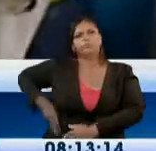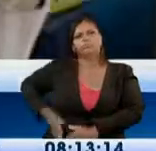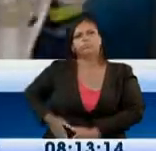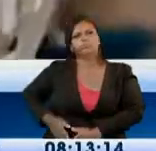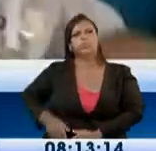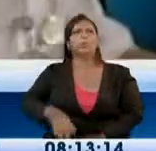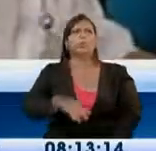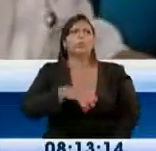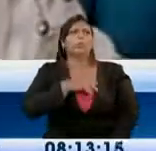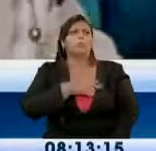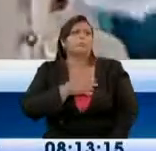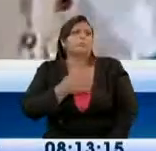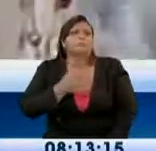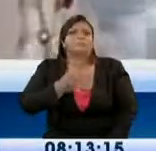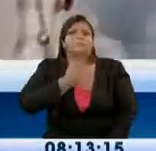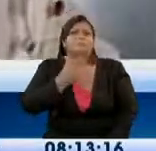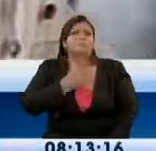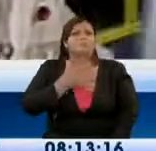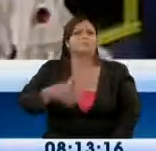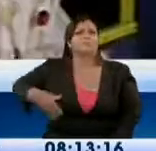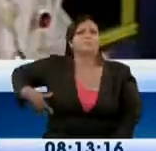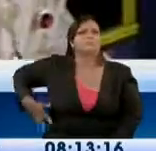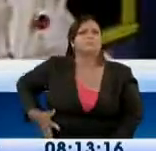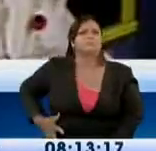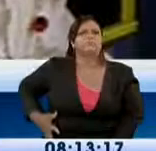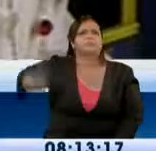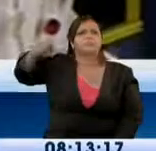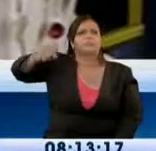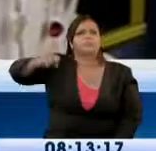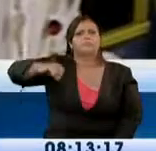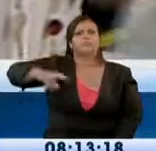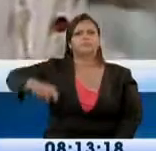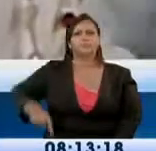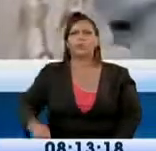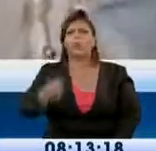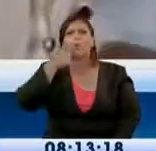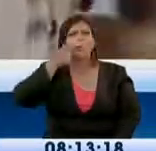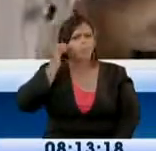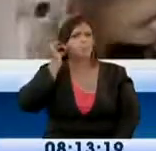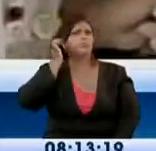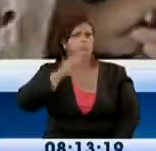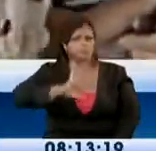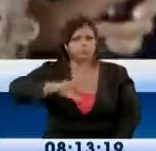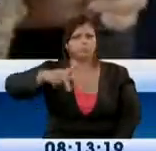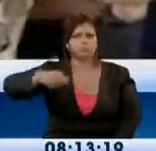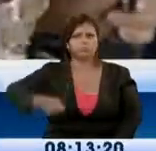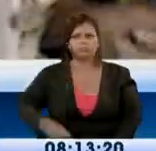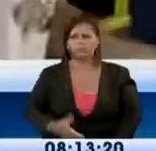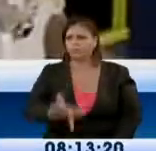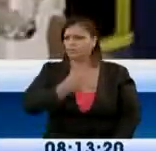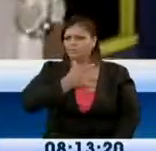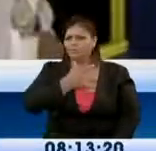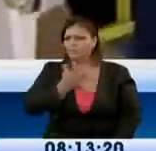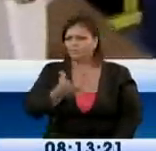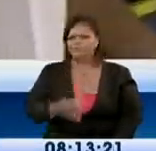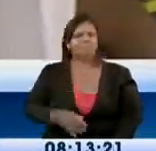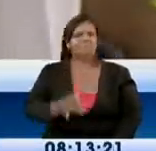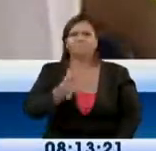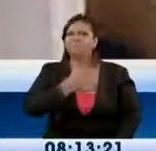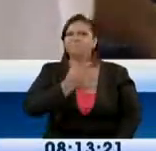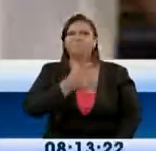cuenta? ¿Se dio cuenta? Cuenta porque trabajan entre 2, 3, con mujeres y todo. ¿Usted ni sintió cuando le metió las manos al bolsillo? No, no sentí,